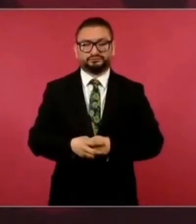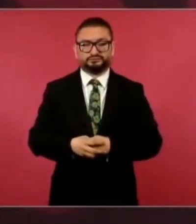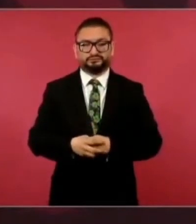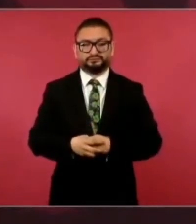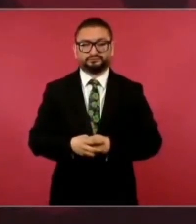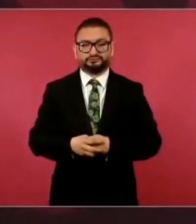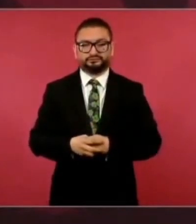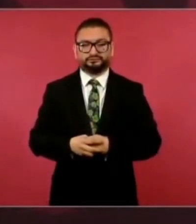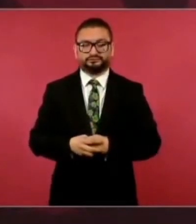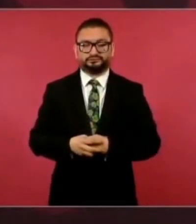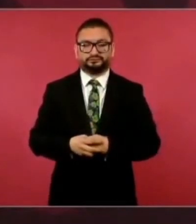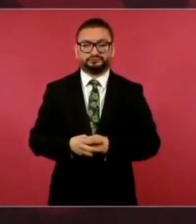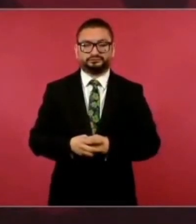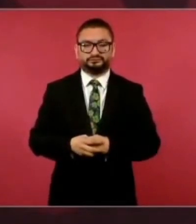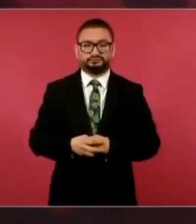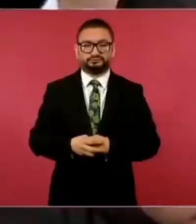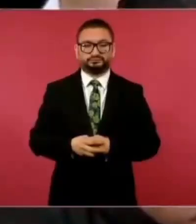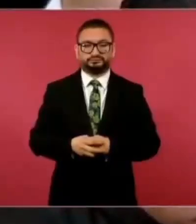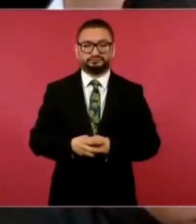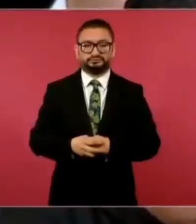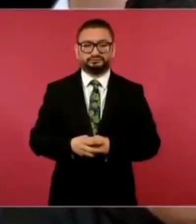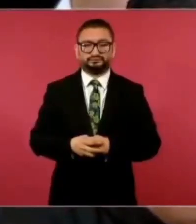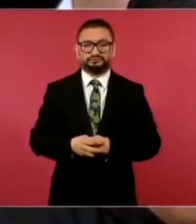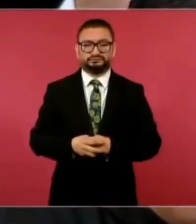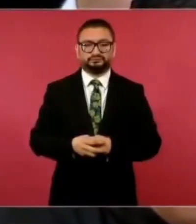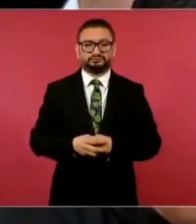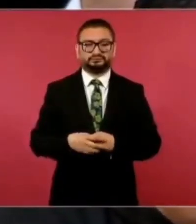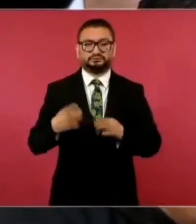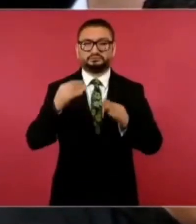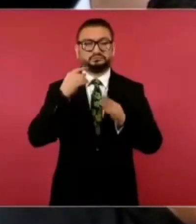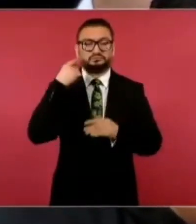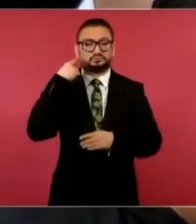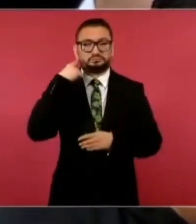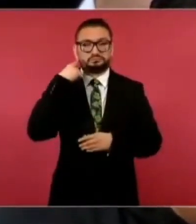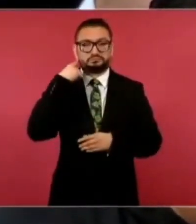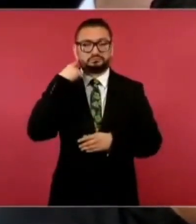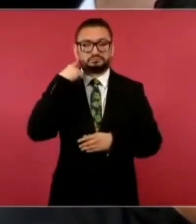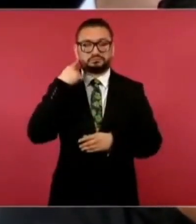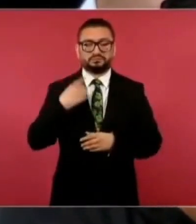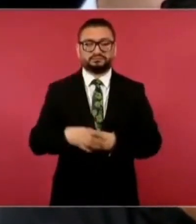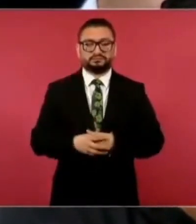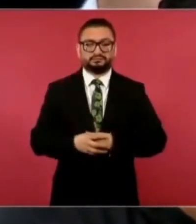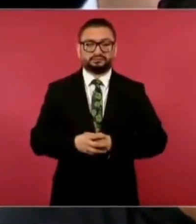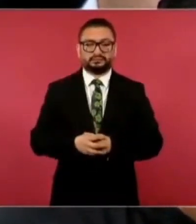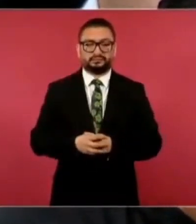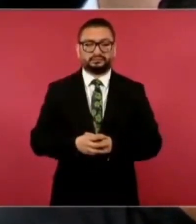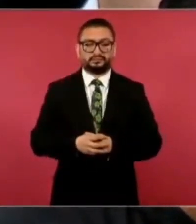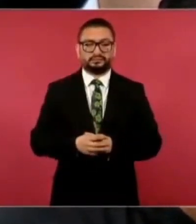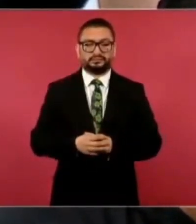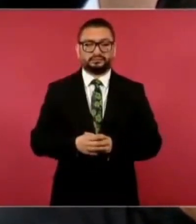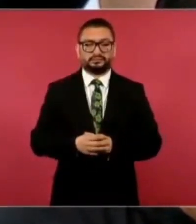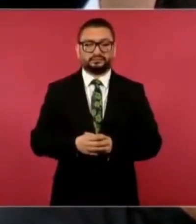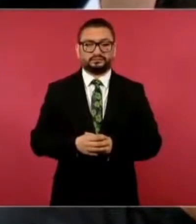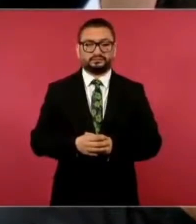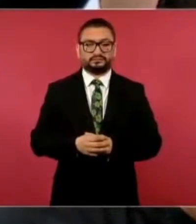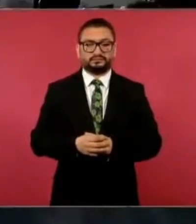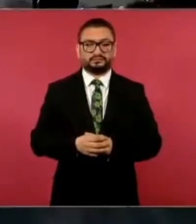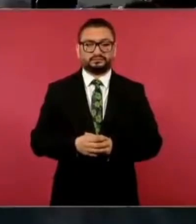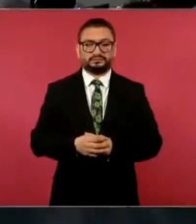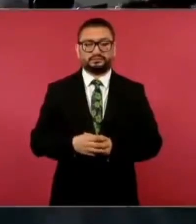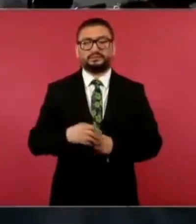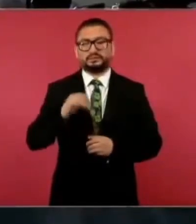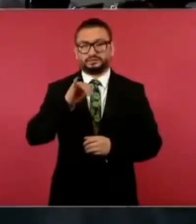Entonces lo que estoy entendiendo es el asilo que se le dio a este juez de Barandillas, o sea, ¿se construyó con base en mentiras en Estados Unidos?